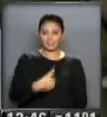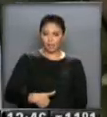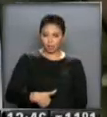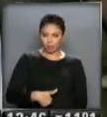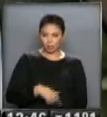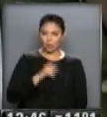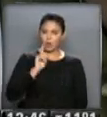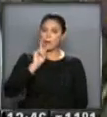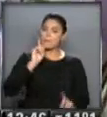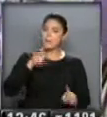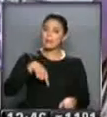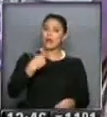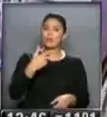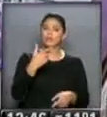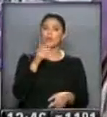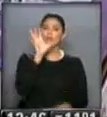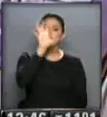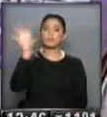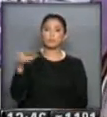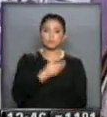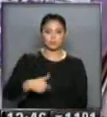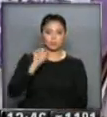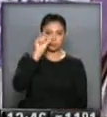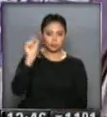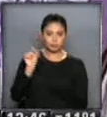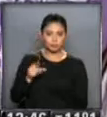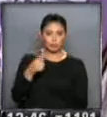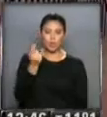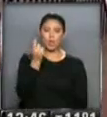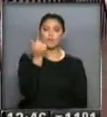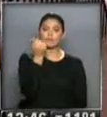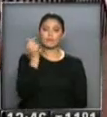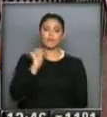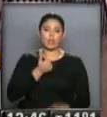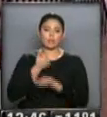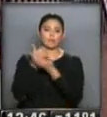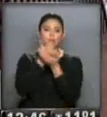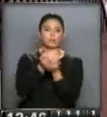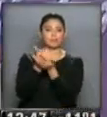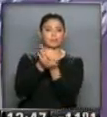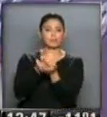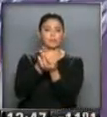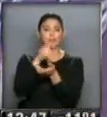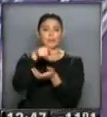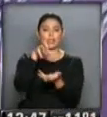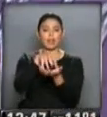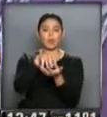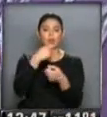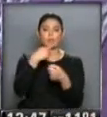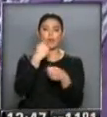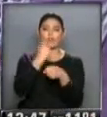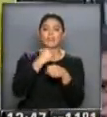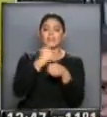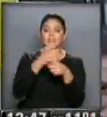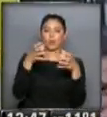nacional como distintos estados provinciales destinen fondos públicos al fortalecimiento de la tarea que la